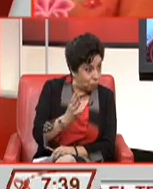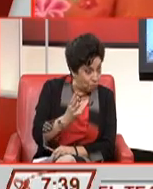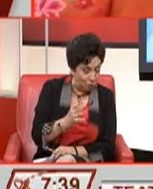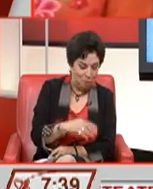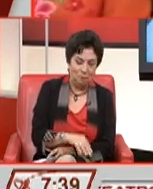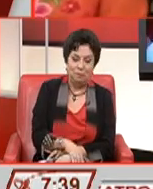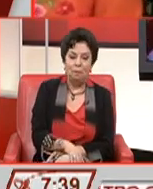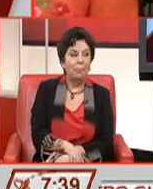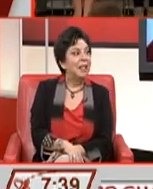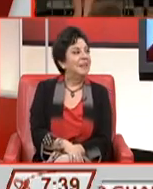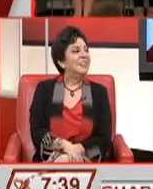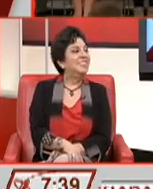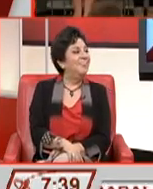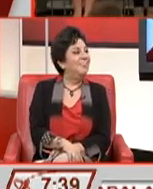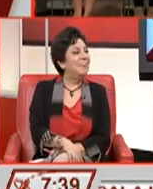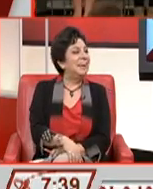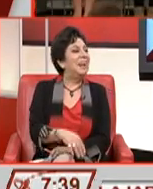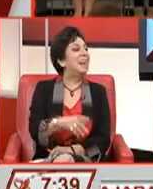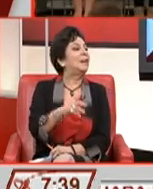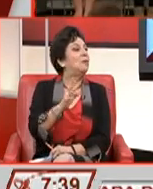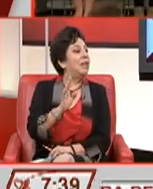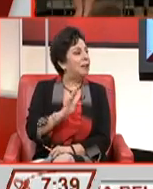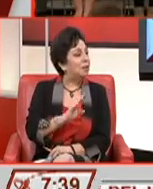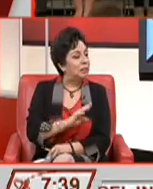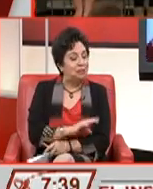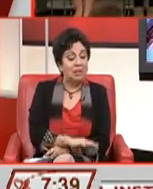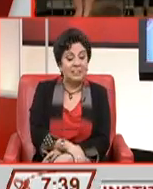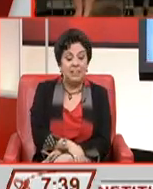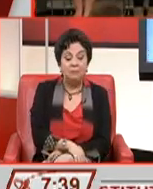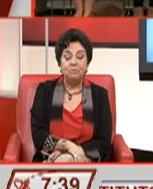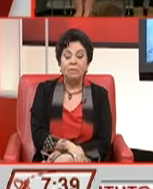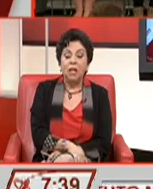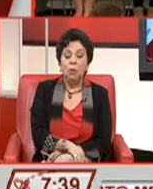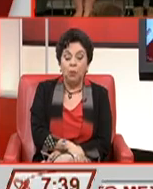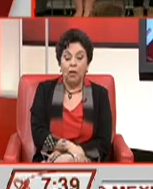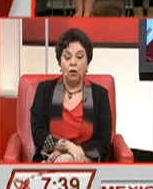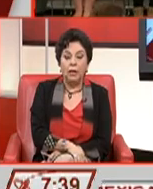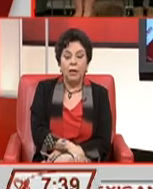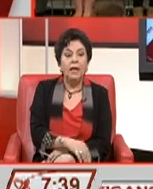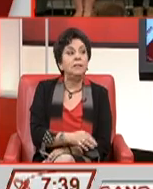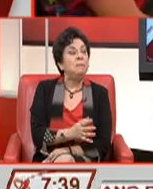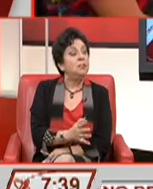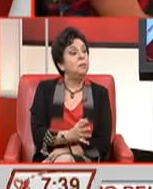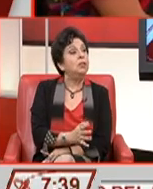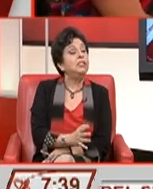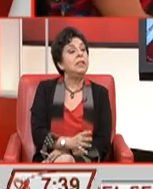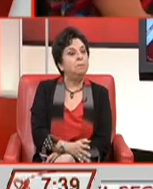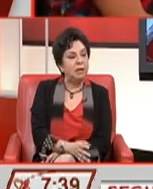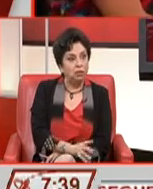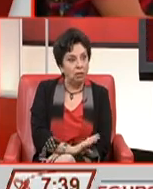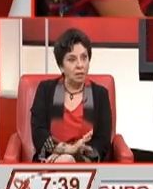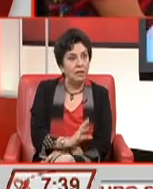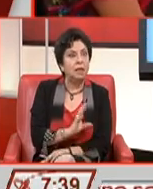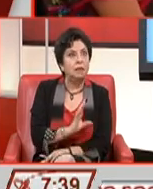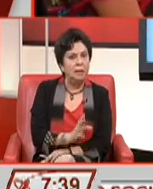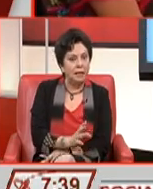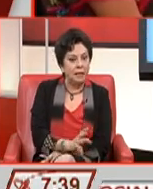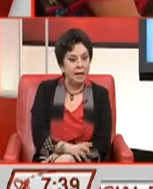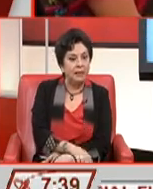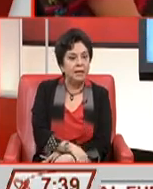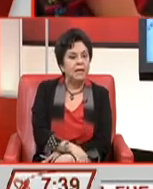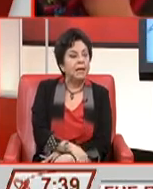la CONASUPO. La CONASUPO, sí, claro. ¿No? Y que era la reguladora cuando yo nací. Bueno, es más o menos